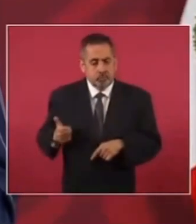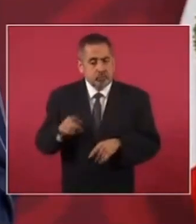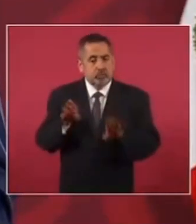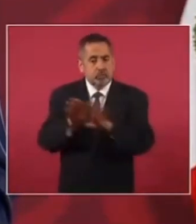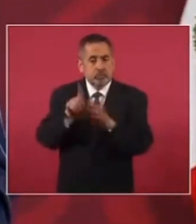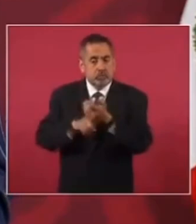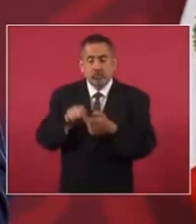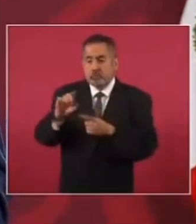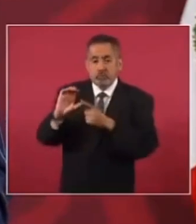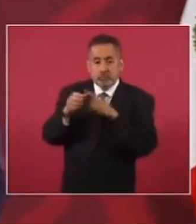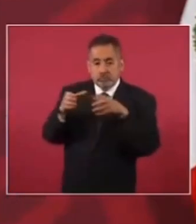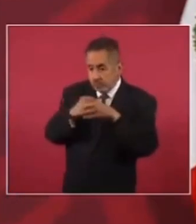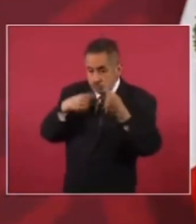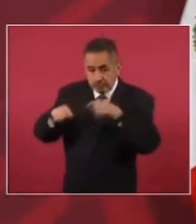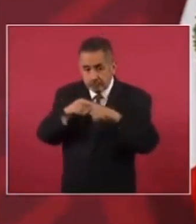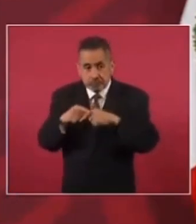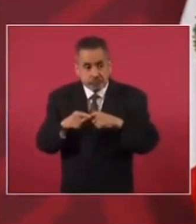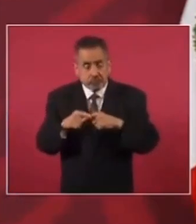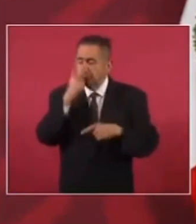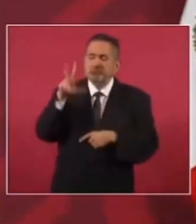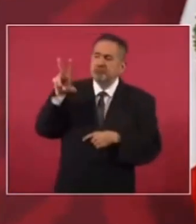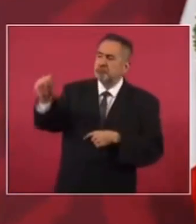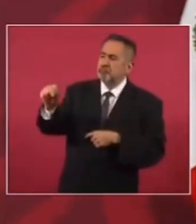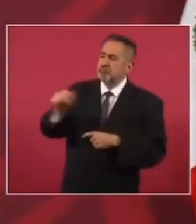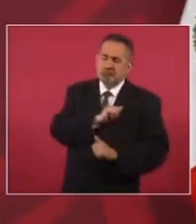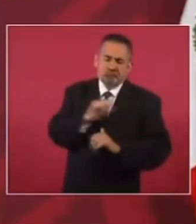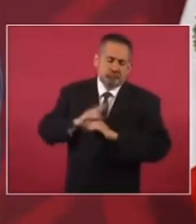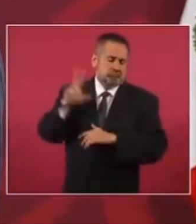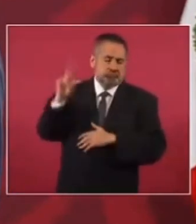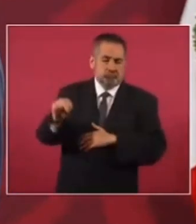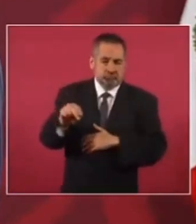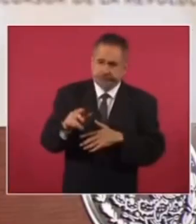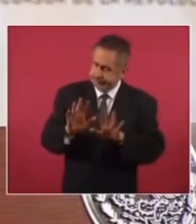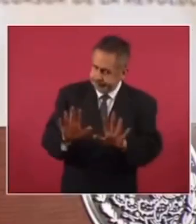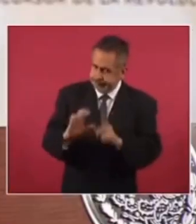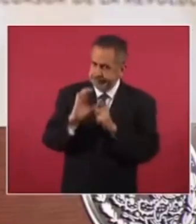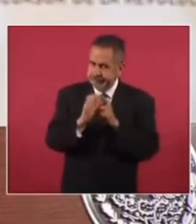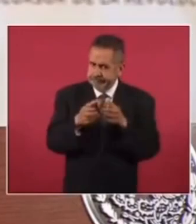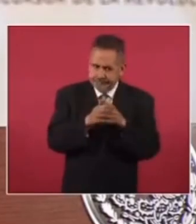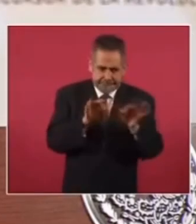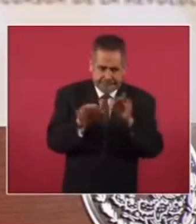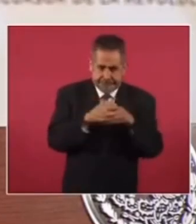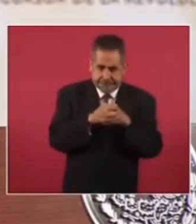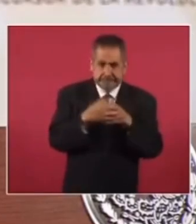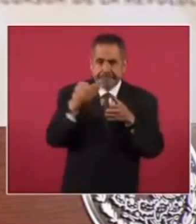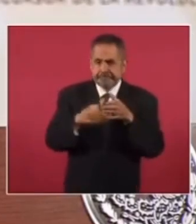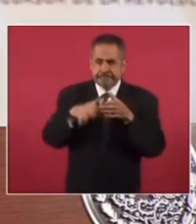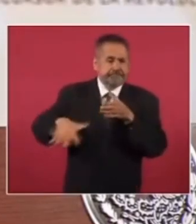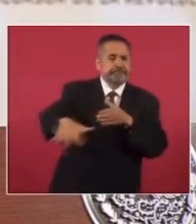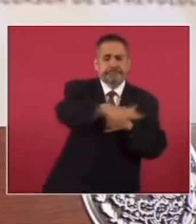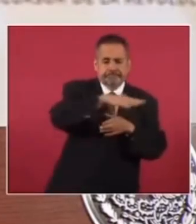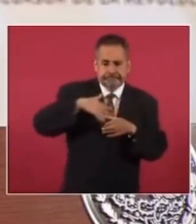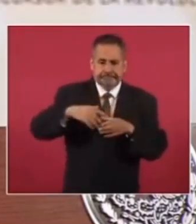al ejército en las calles, pues lo rechazaron. A ellos no les importa al pueblo, amigos y amigas, lo que quieren